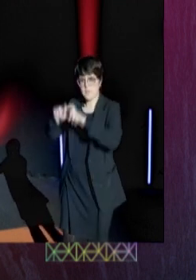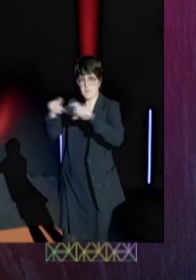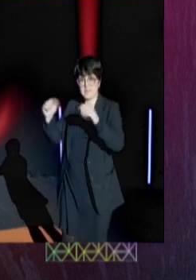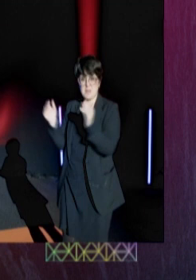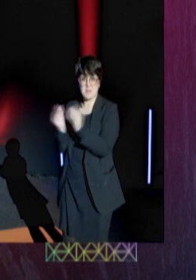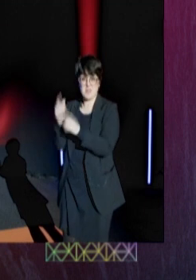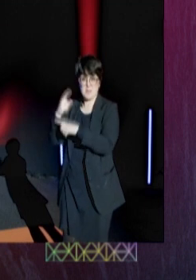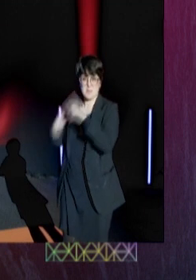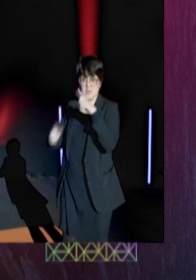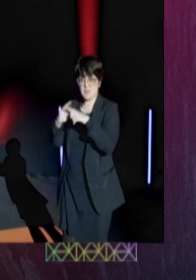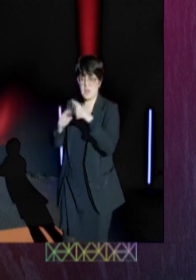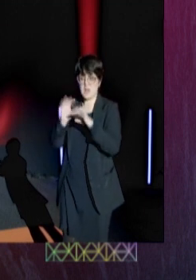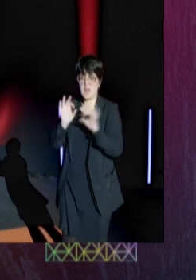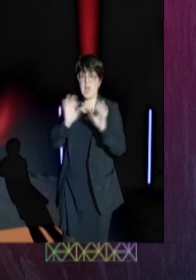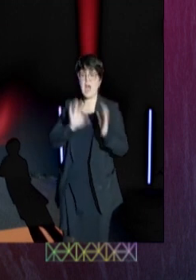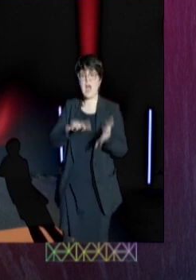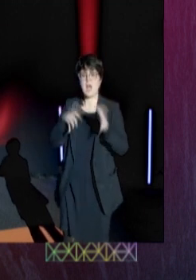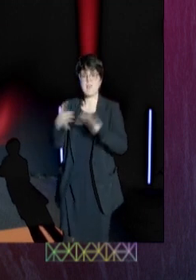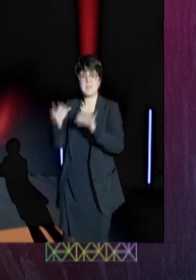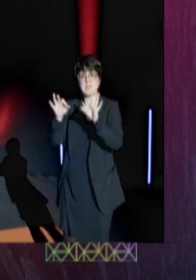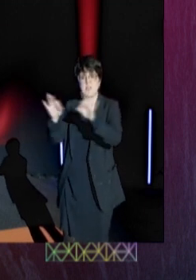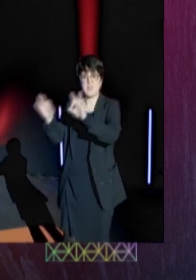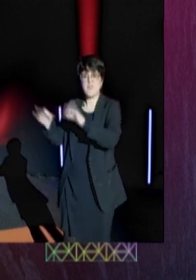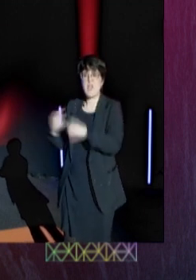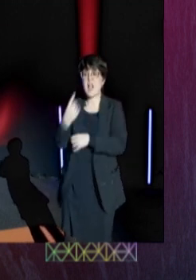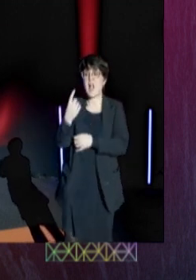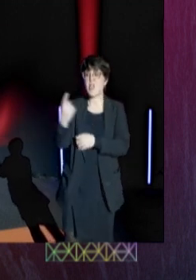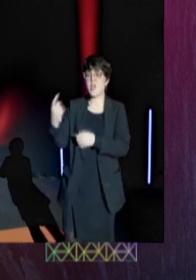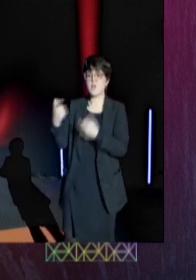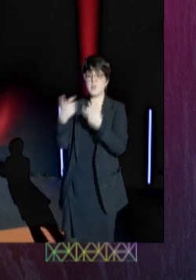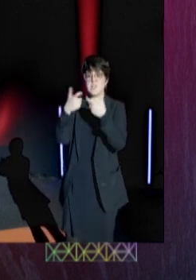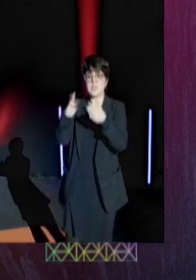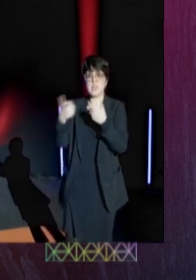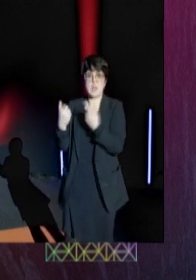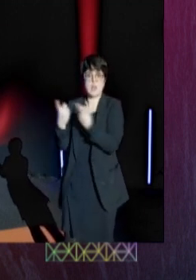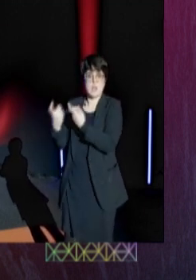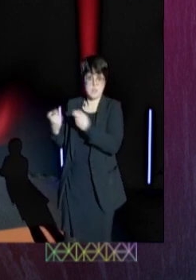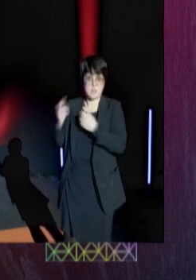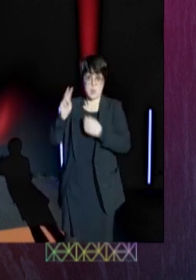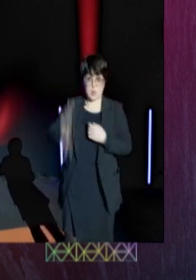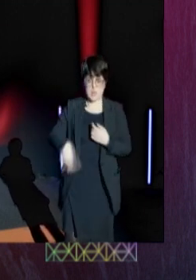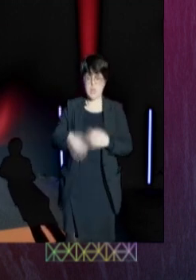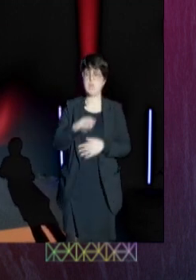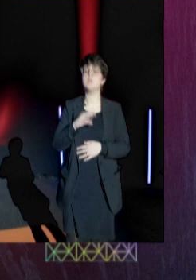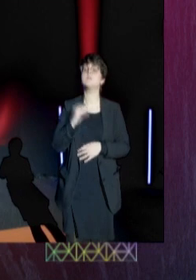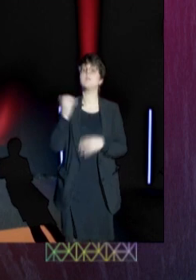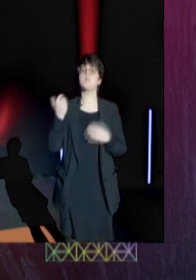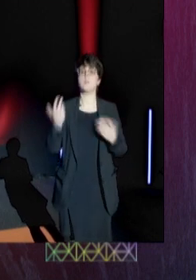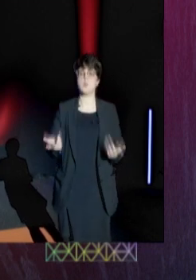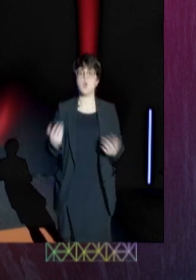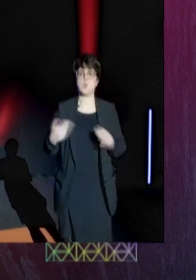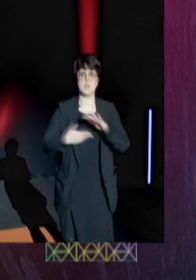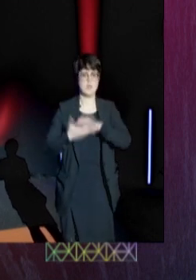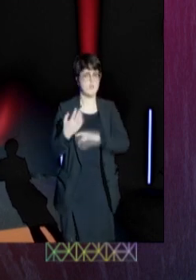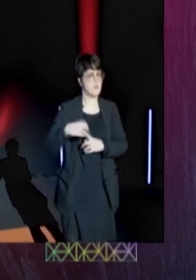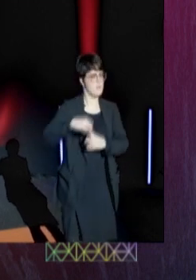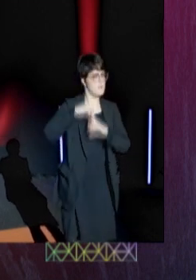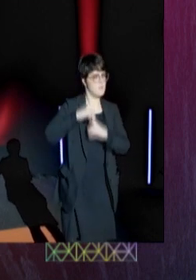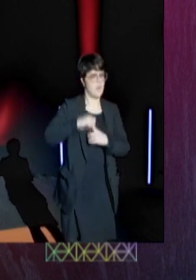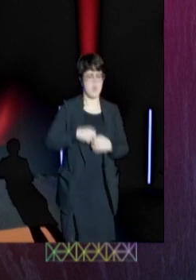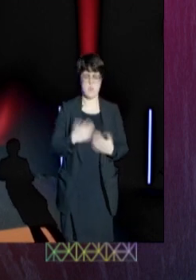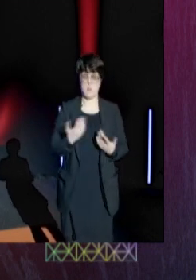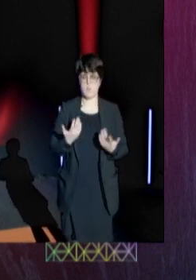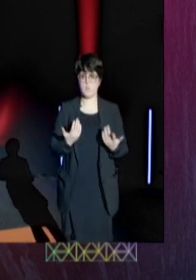con aplicaciones específicas en cada uno de los sectores para los cuales son necesarias por tanto Este es otro anclaje fundamental